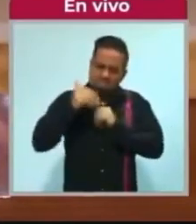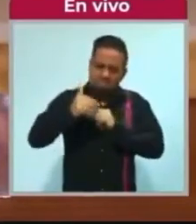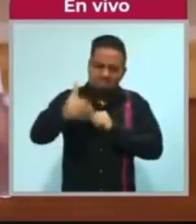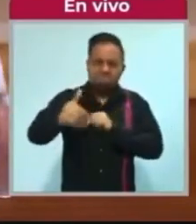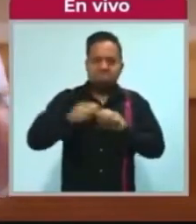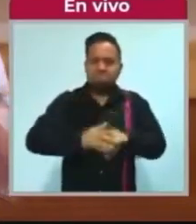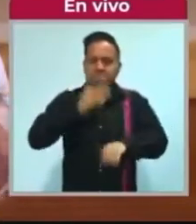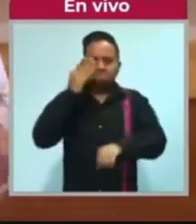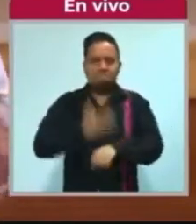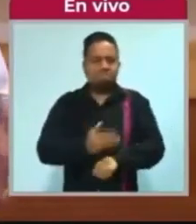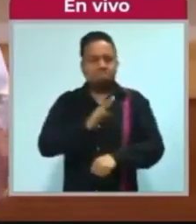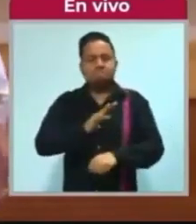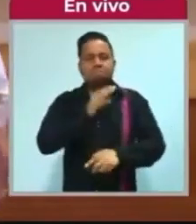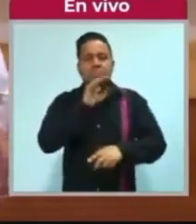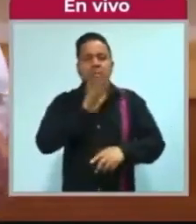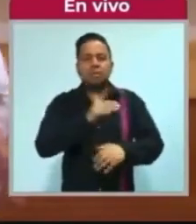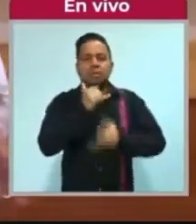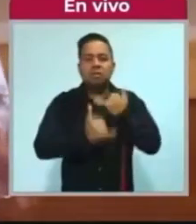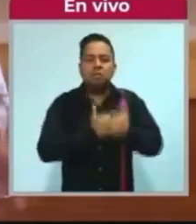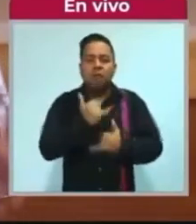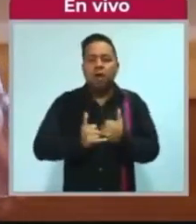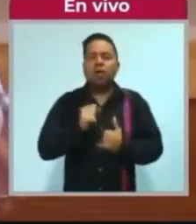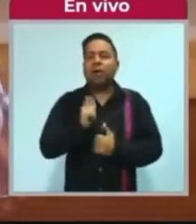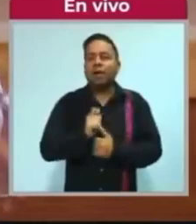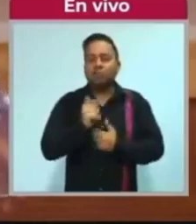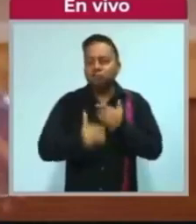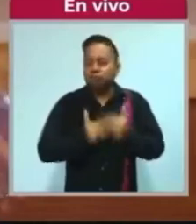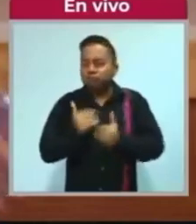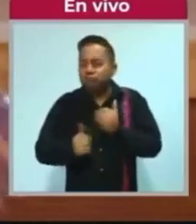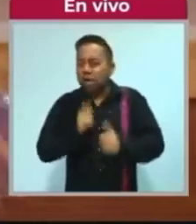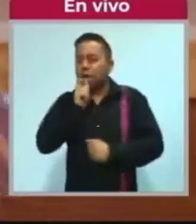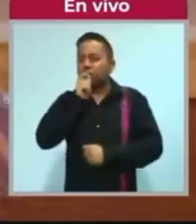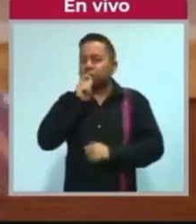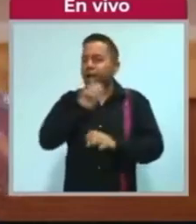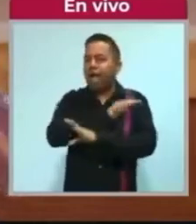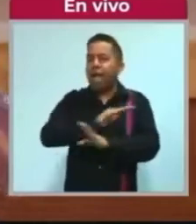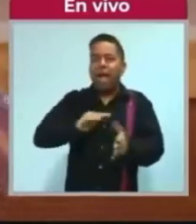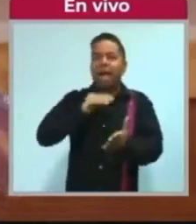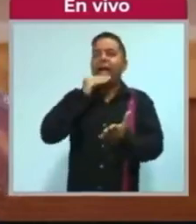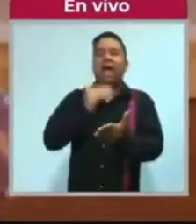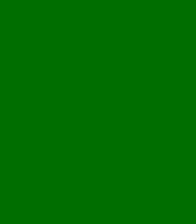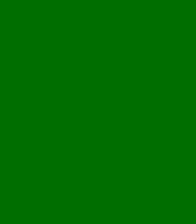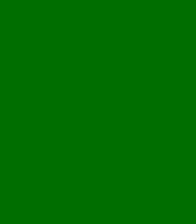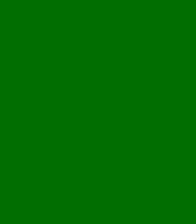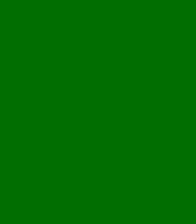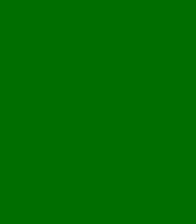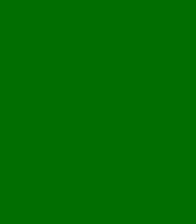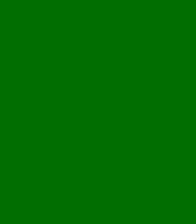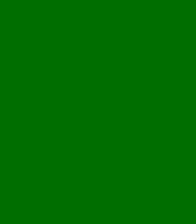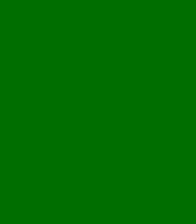Es como el juego. No termina hasta que no se acabe, ¿verdad?